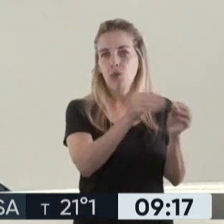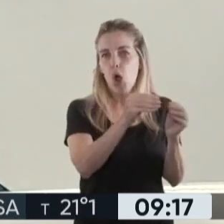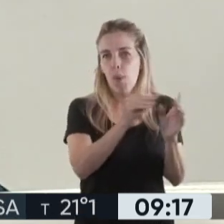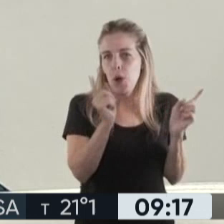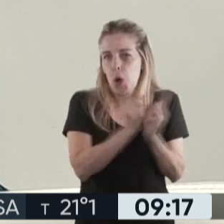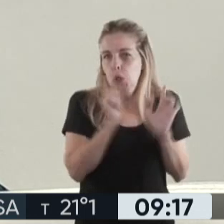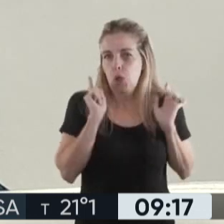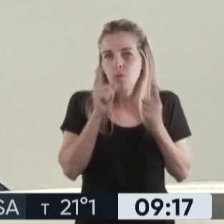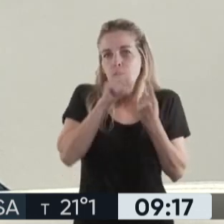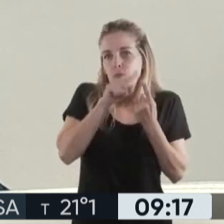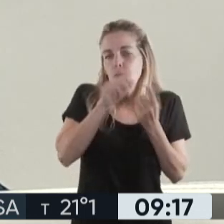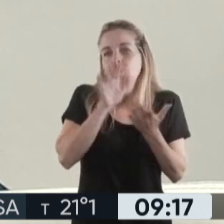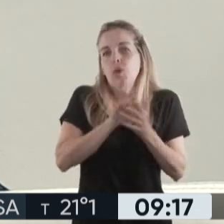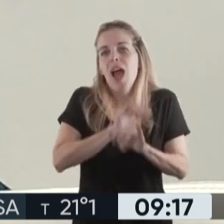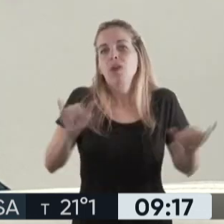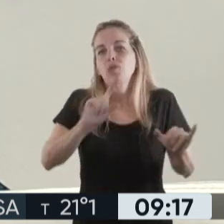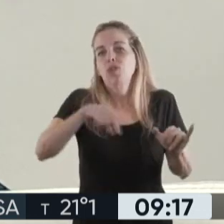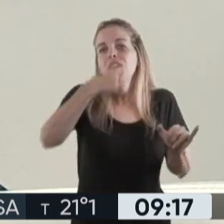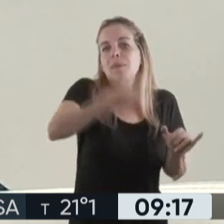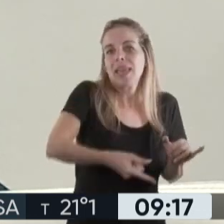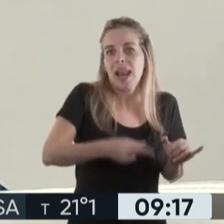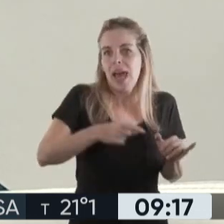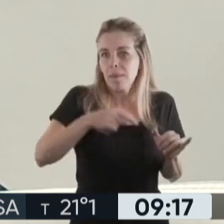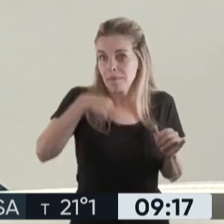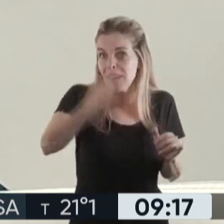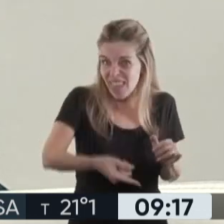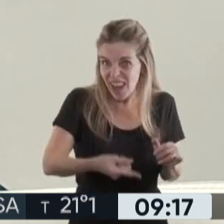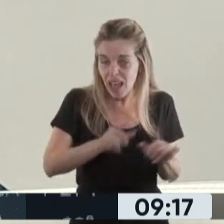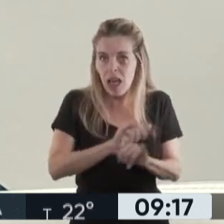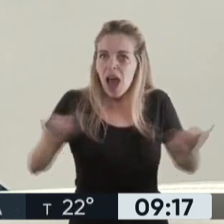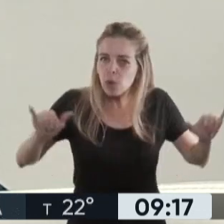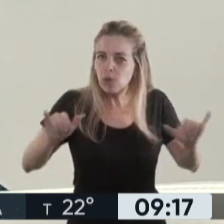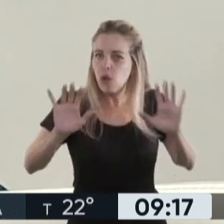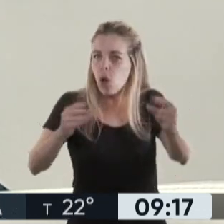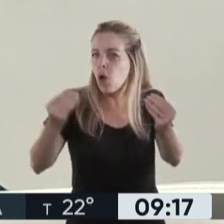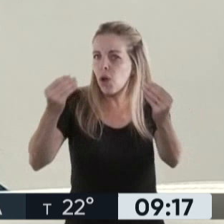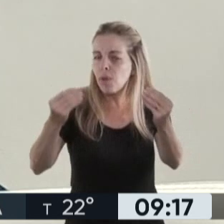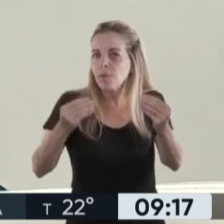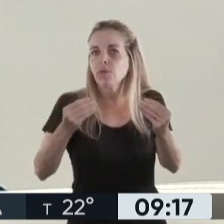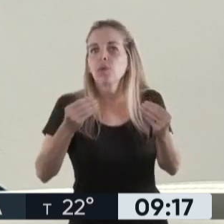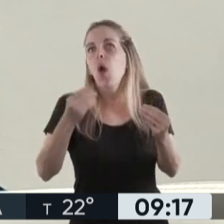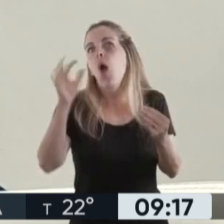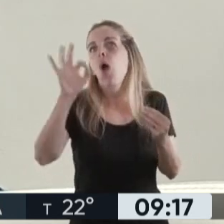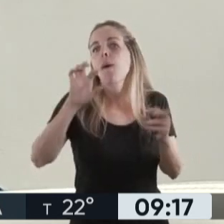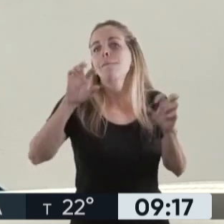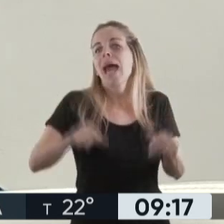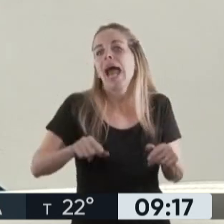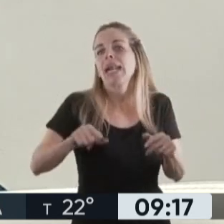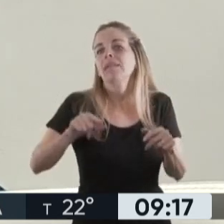Una tiene que ver con los anuncios de mañana. ¿Van a ser mañana? ¿No van a ser anuncios? Para aclarar un poco esto, porque dijo no va a ser un plan de 10